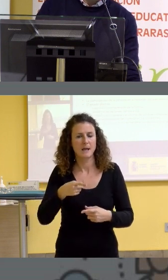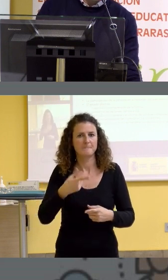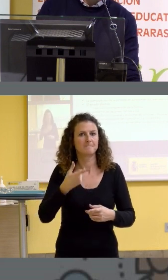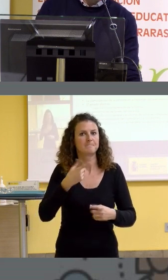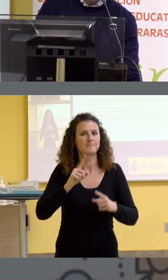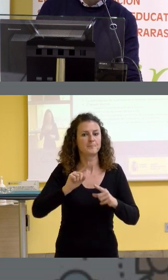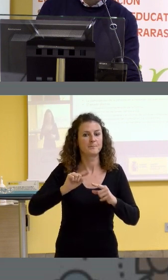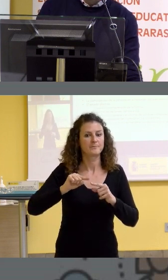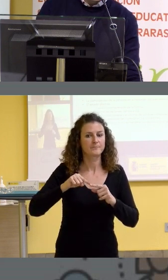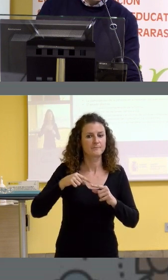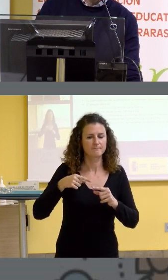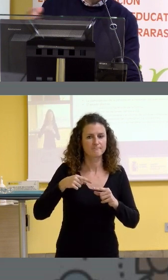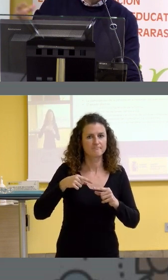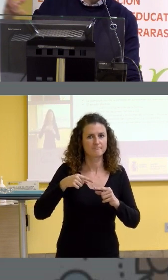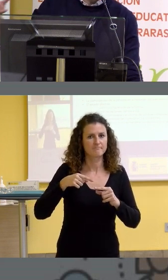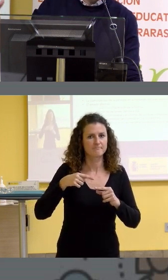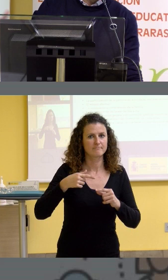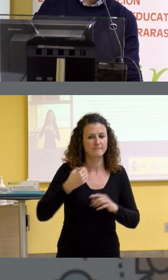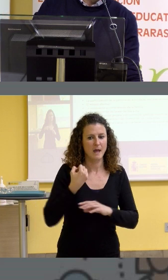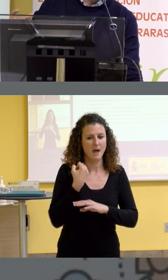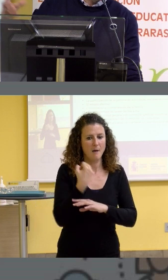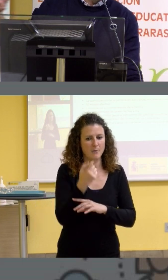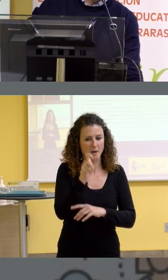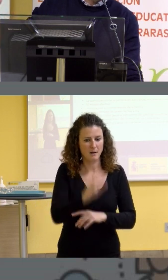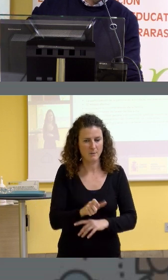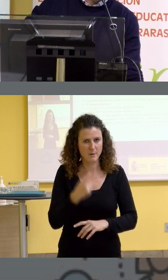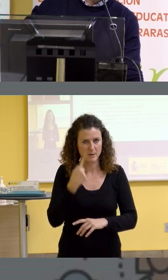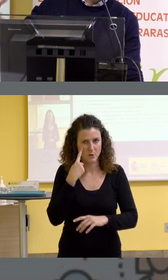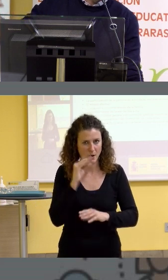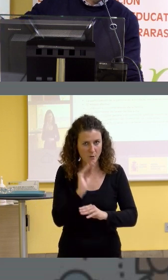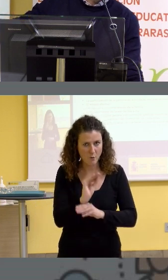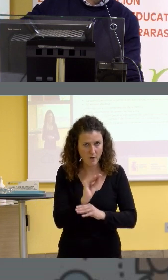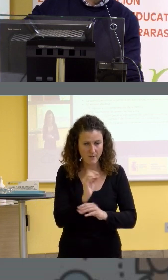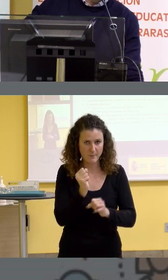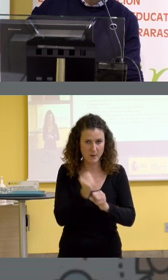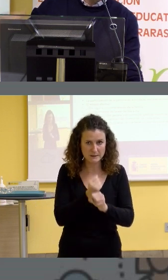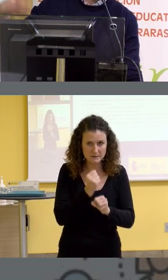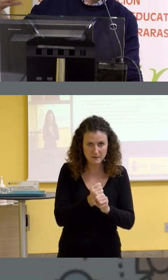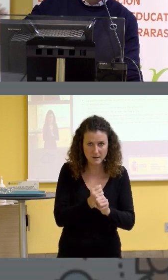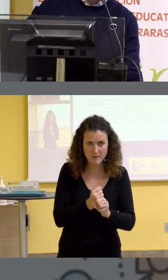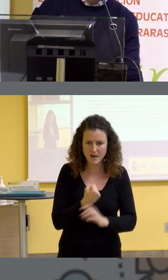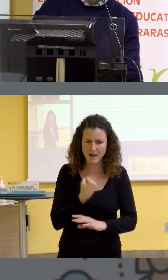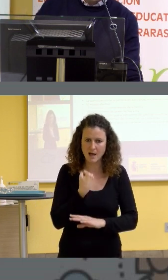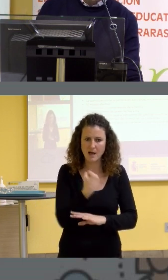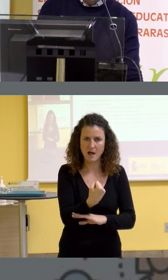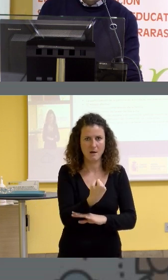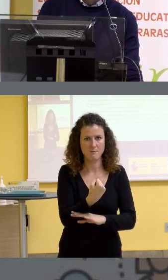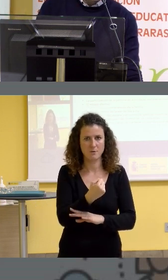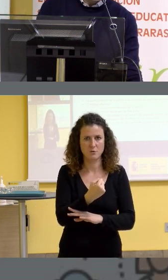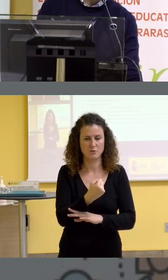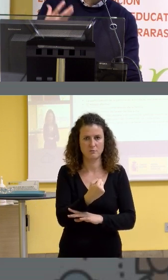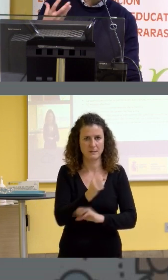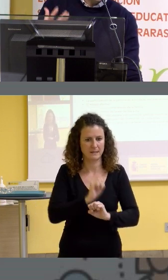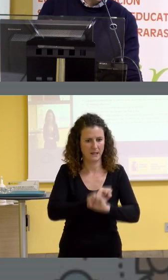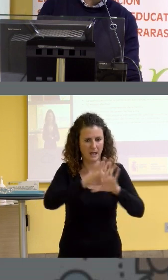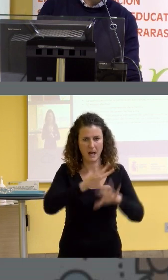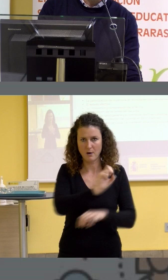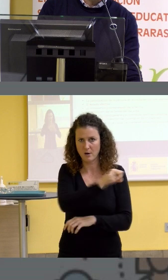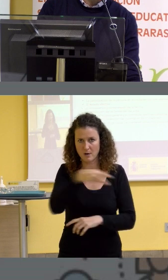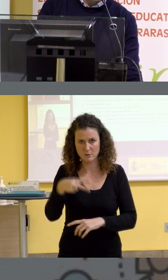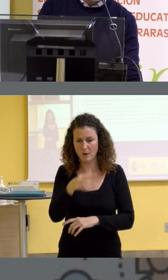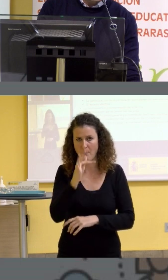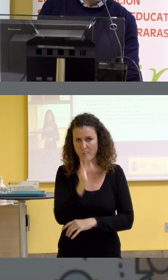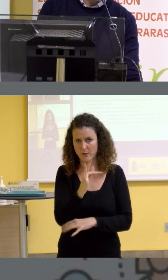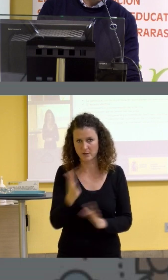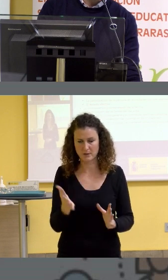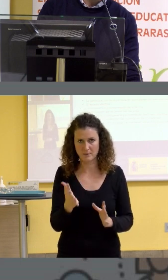tiene un efecto brutal. Apoyar a los cuidadores, limitar la experiencia del burnout del cuidador, tiene un impacto brutal. Y conseguir a expensas